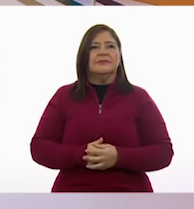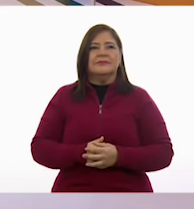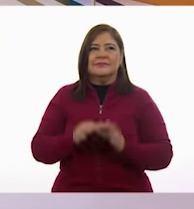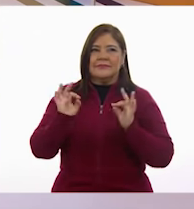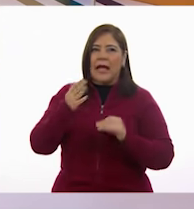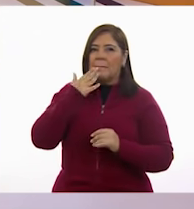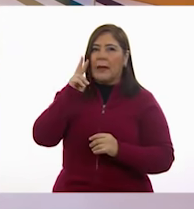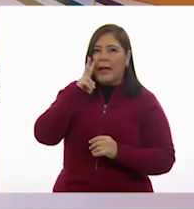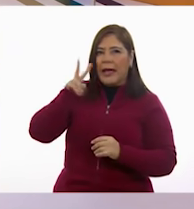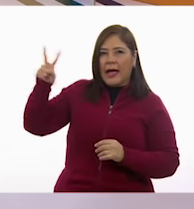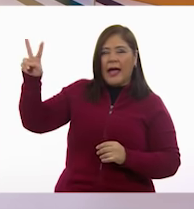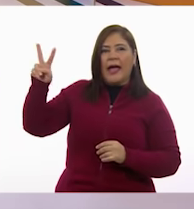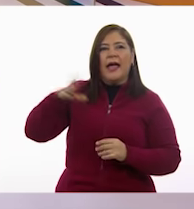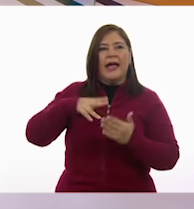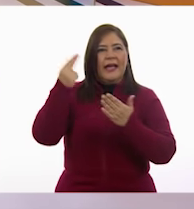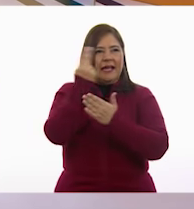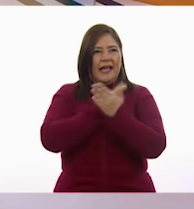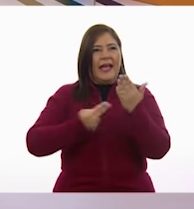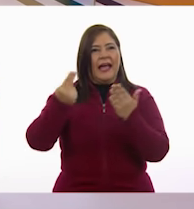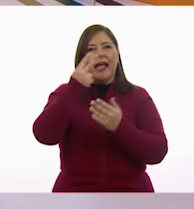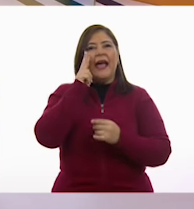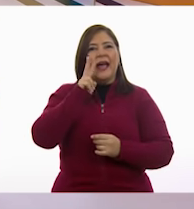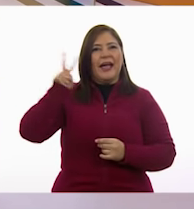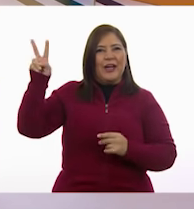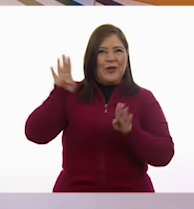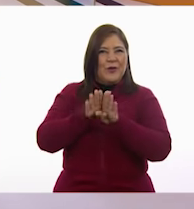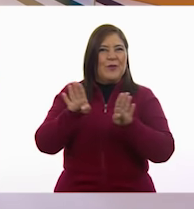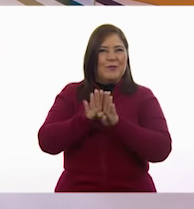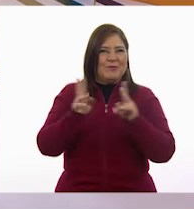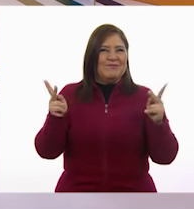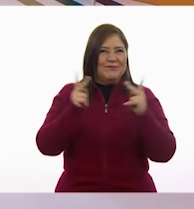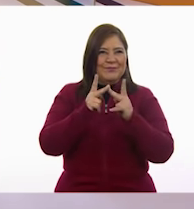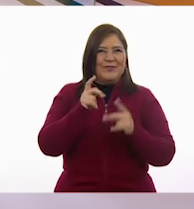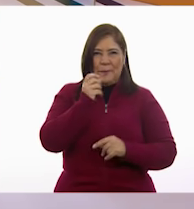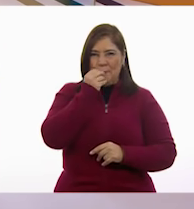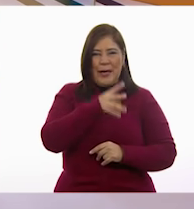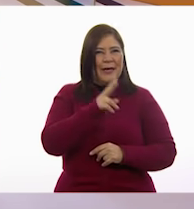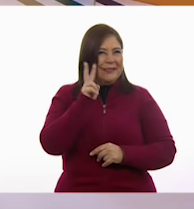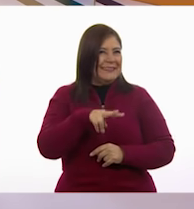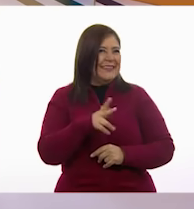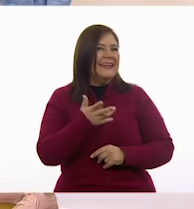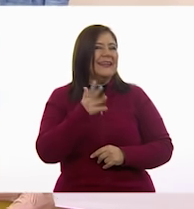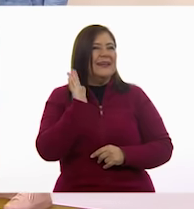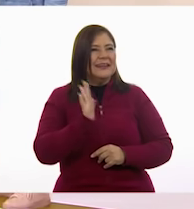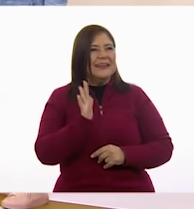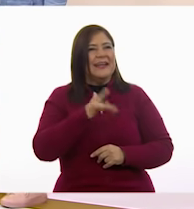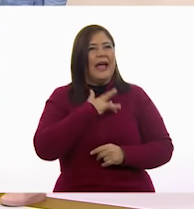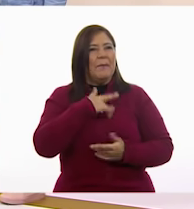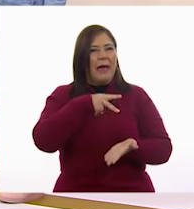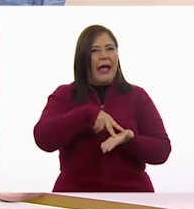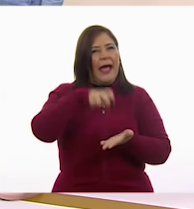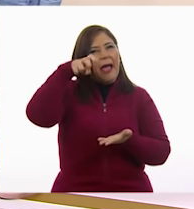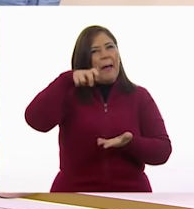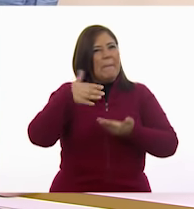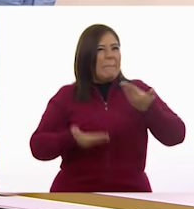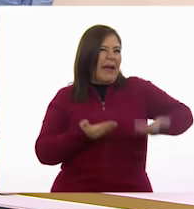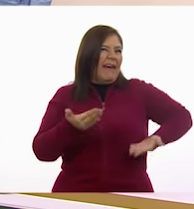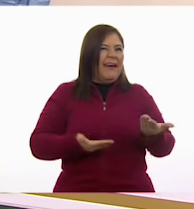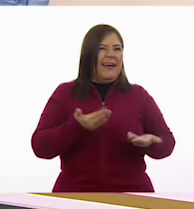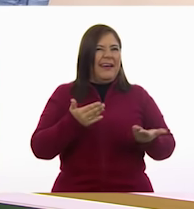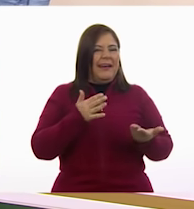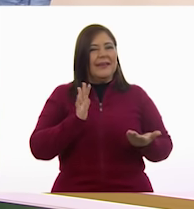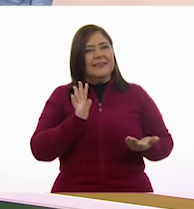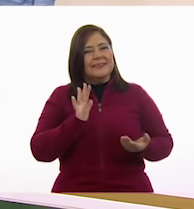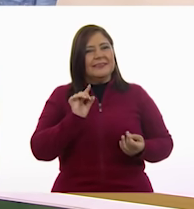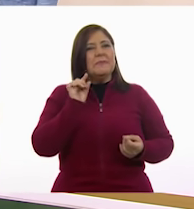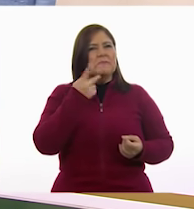Y aquí tenemos tu silueta de cómo quedaste. Quedó muy padre, ¿no? Bueno, parece ser que estás brincando, bailando. Quedó muy